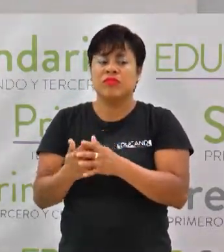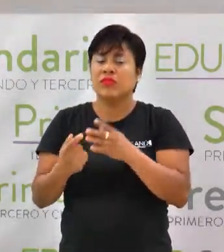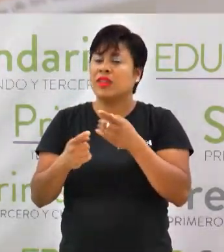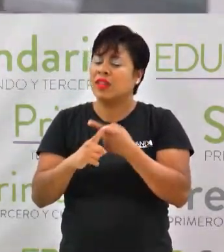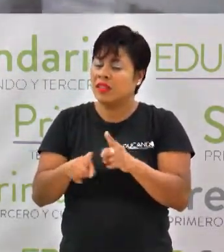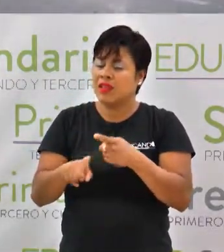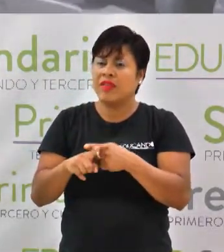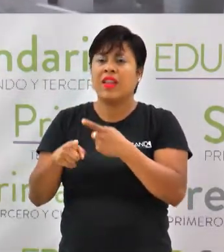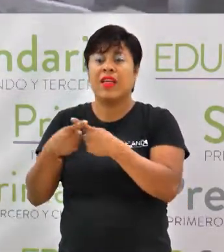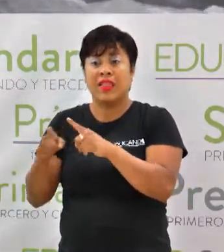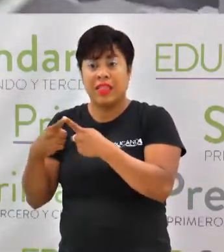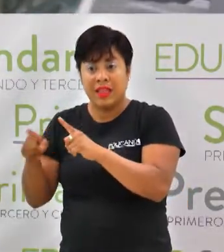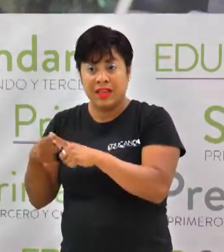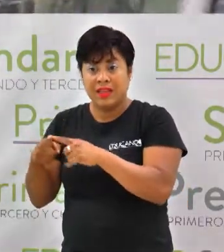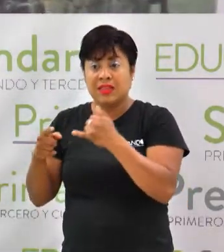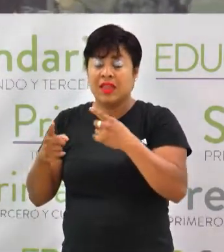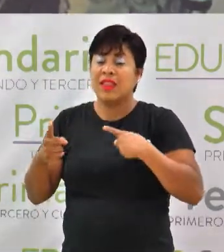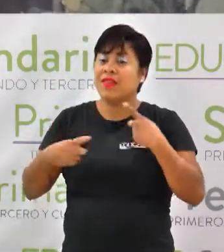de